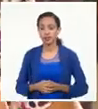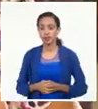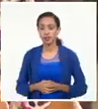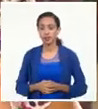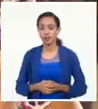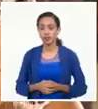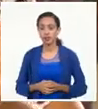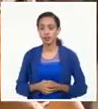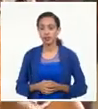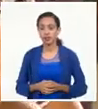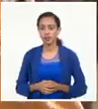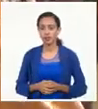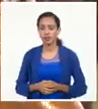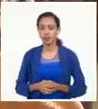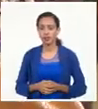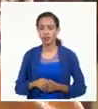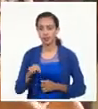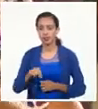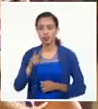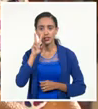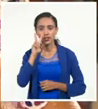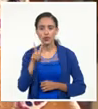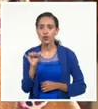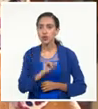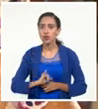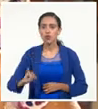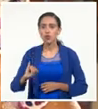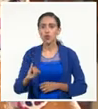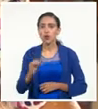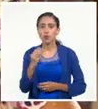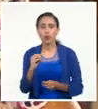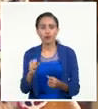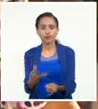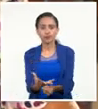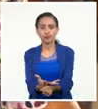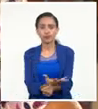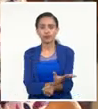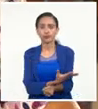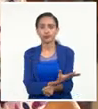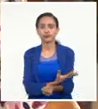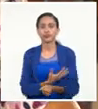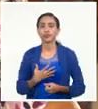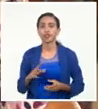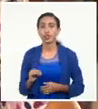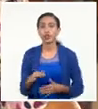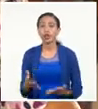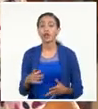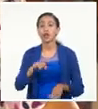solo se vio muy, pero muy impactado. Y dijo, qué momento.